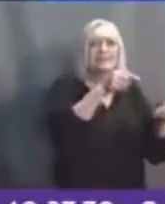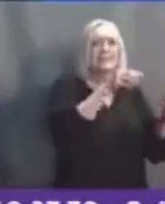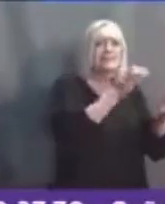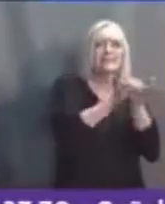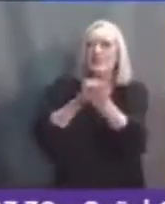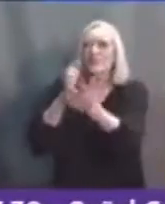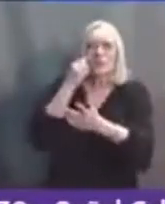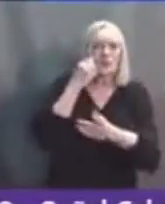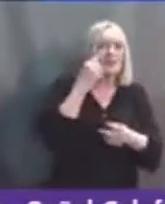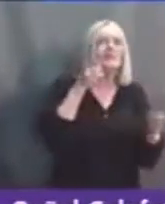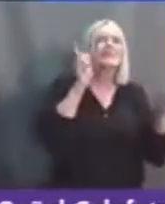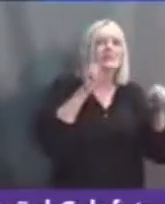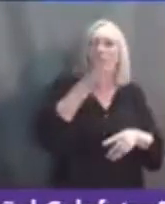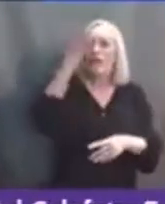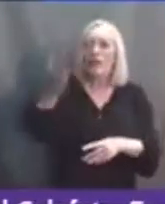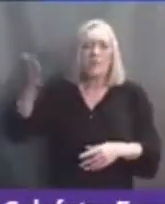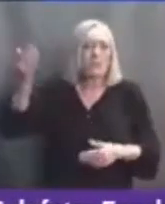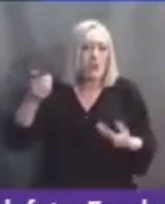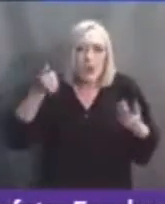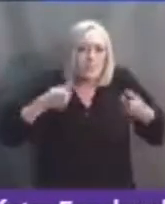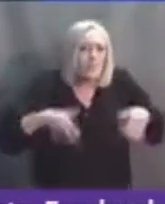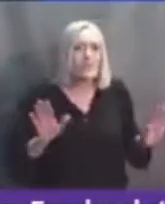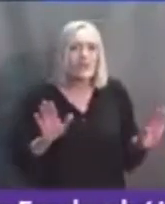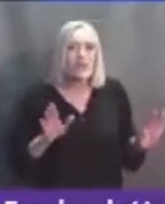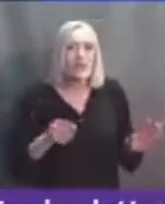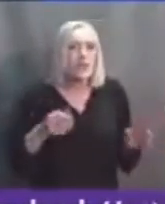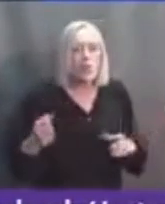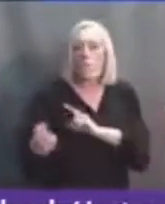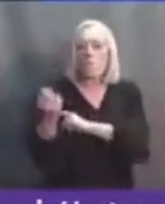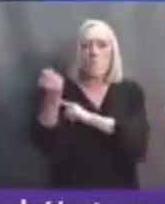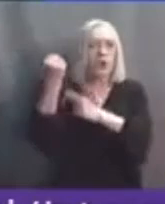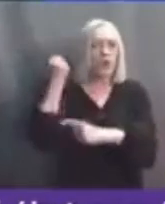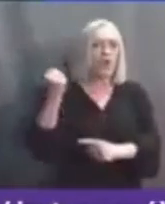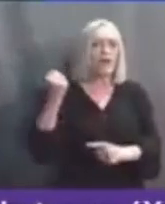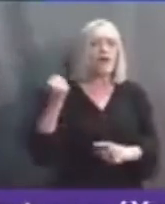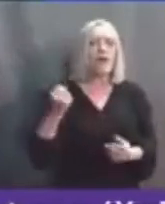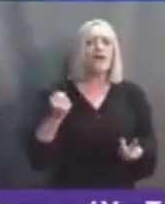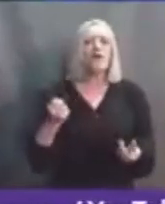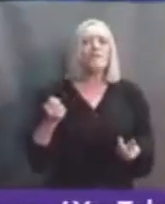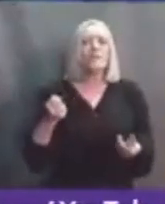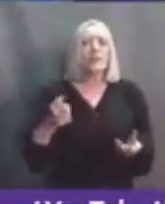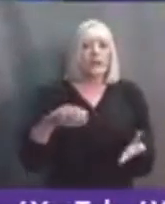común y no un poder judicial rodeado de militantes